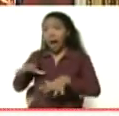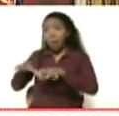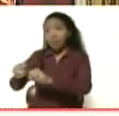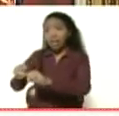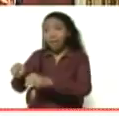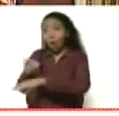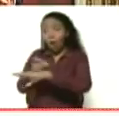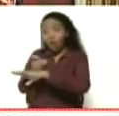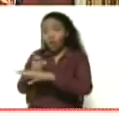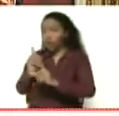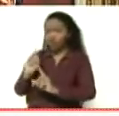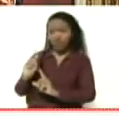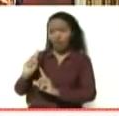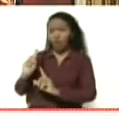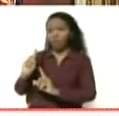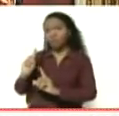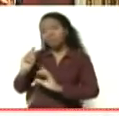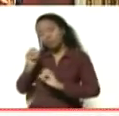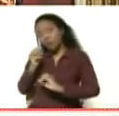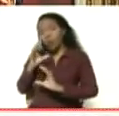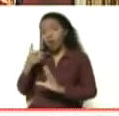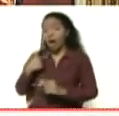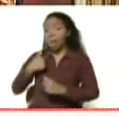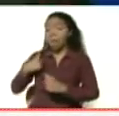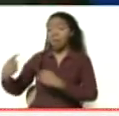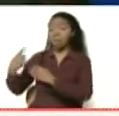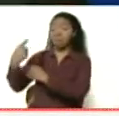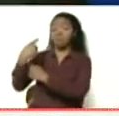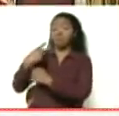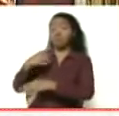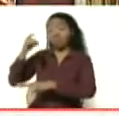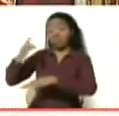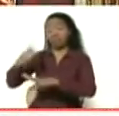gobierno? No. Me están acusando gravemente